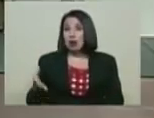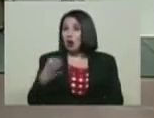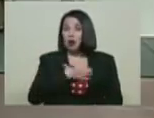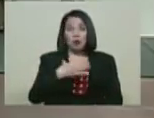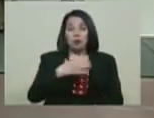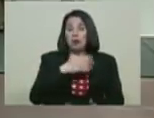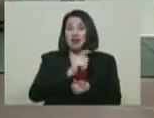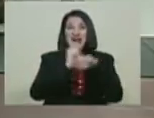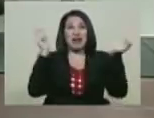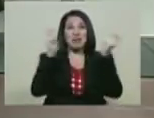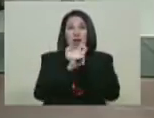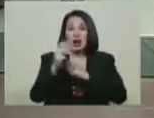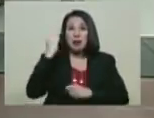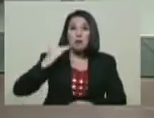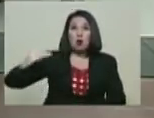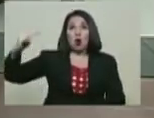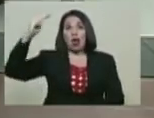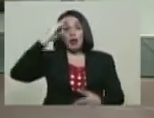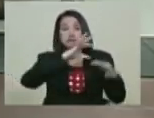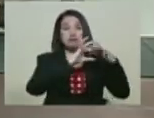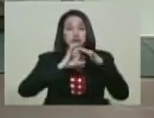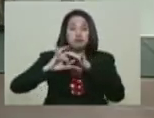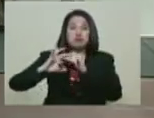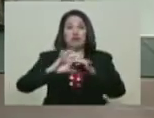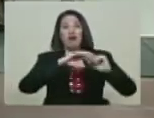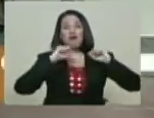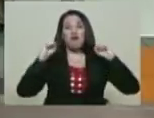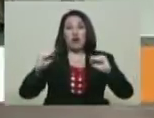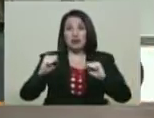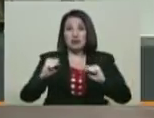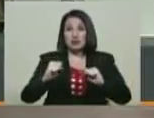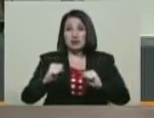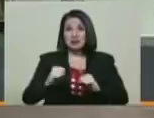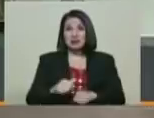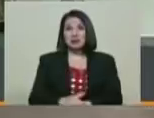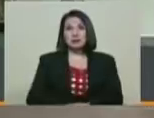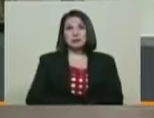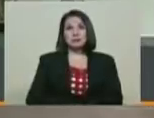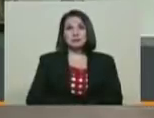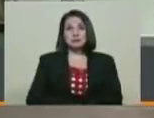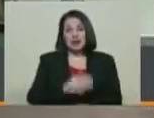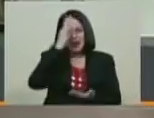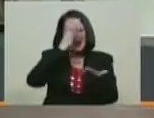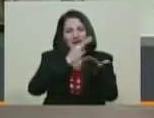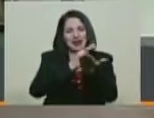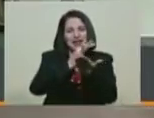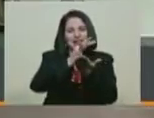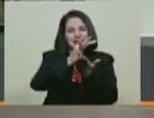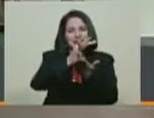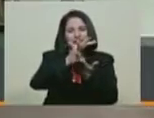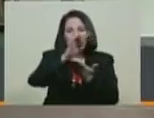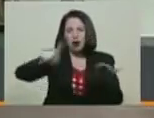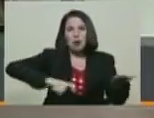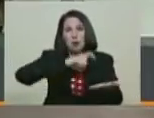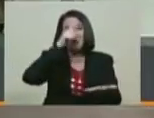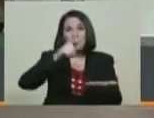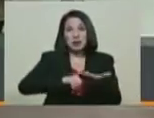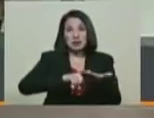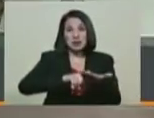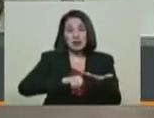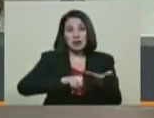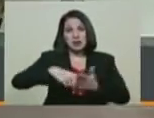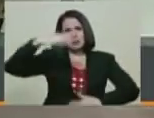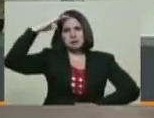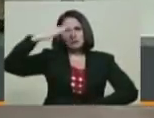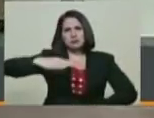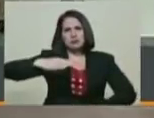modificar la moral, la cohesión, la unión, la lealtad absoluta y suprema de la Fuerza